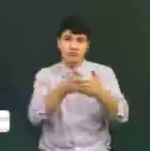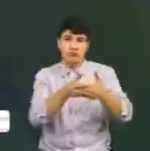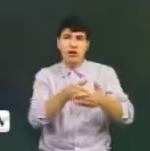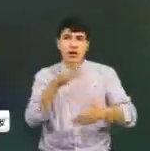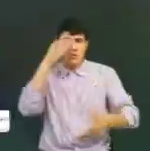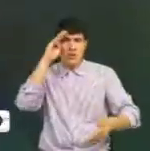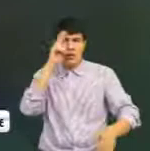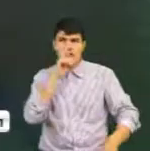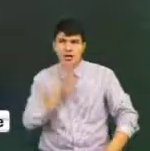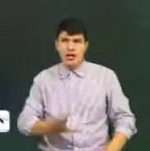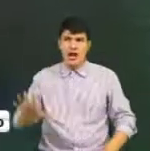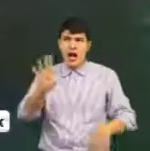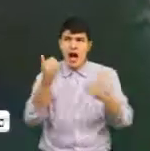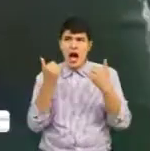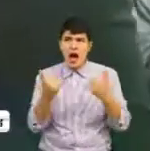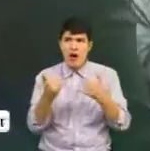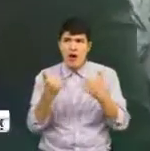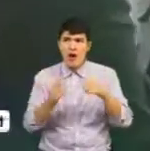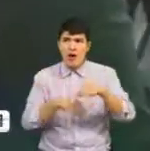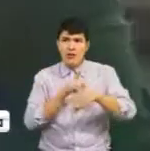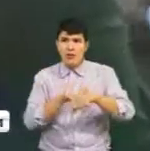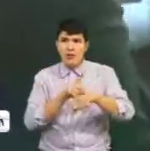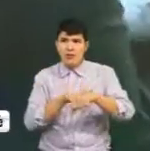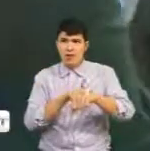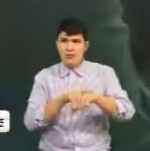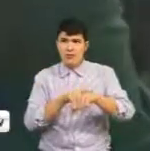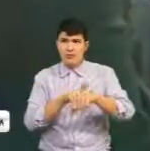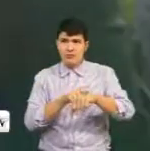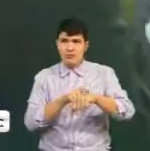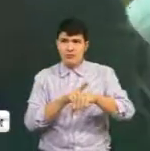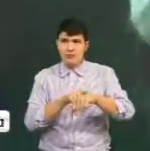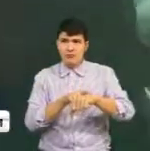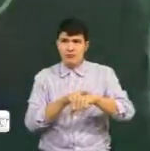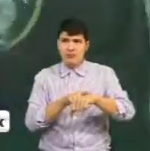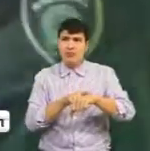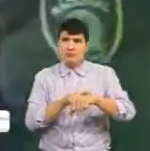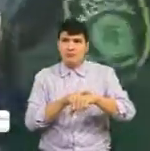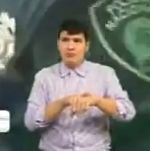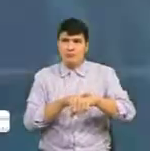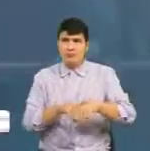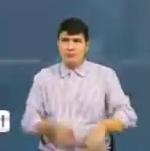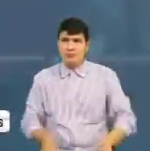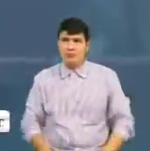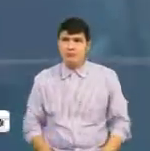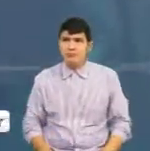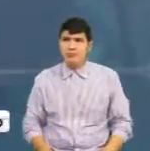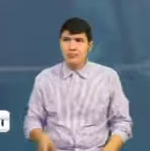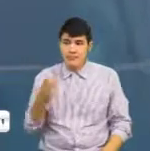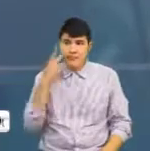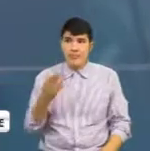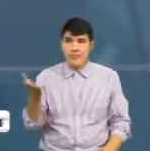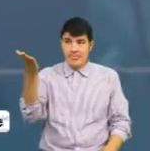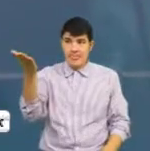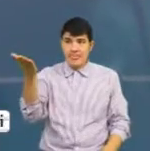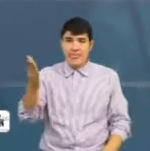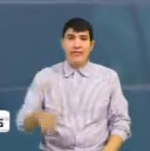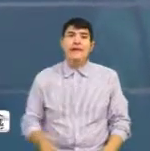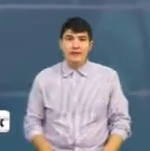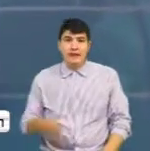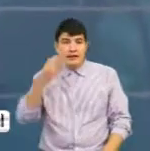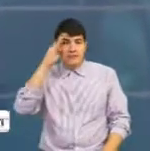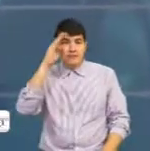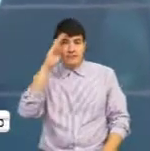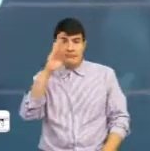Policía Nacional tiene en este momento, a través de su dirección antisecuestro y los grupos Gaula, en particular el grupo Gaula de Santander, un nivel